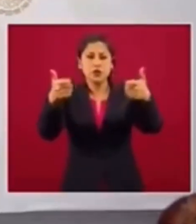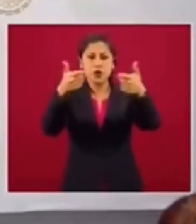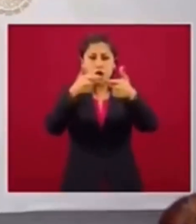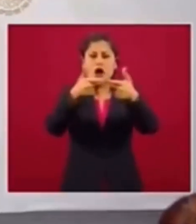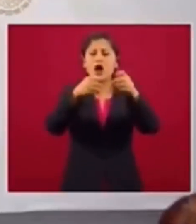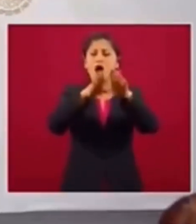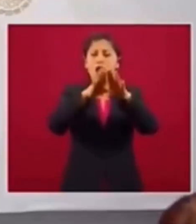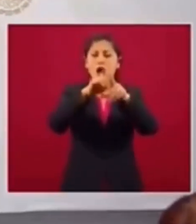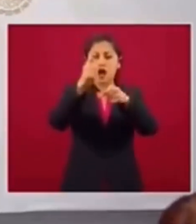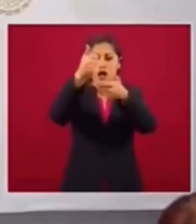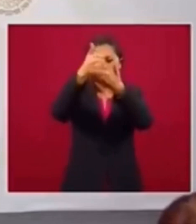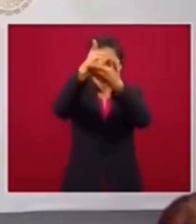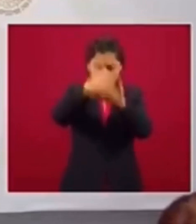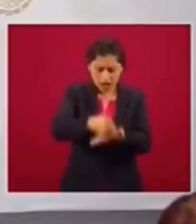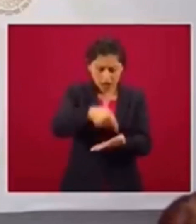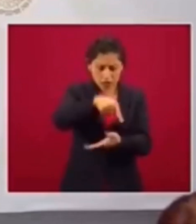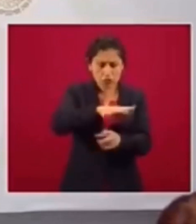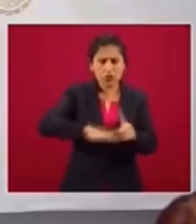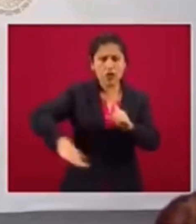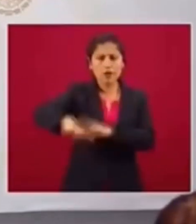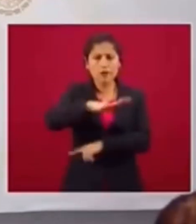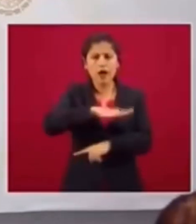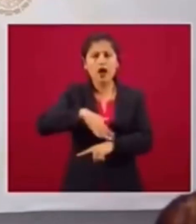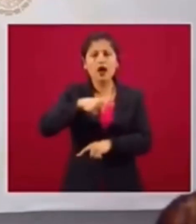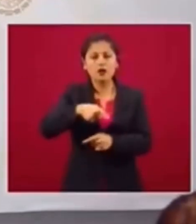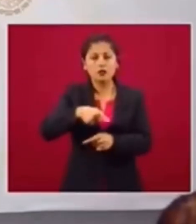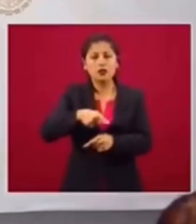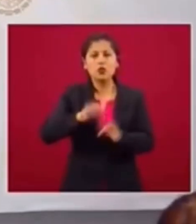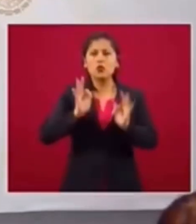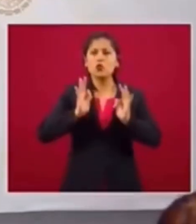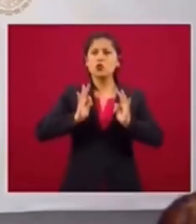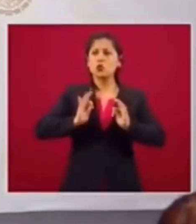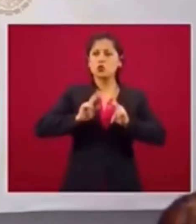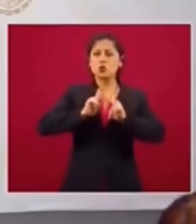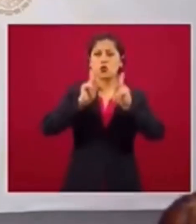hay paz y tranquilidad y se ayuda al de arriba